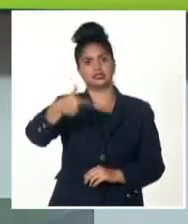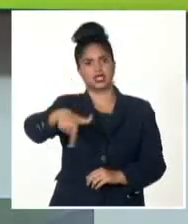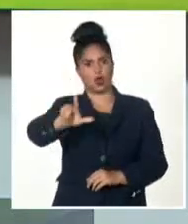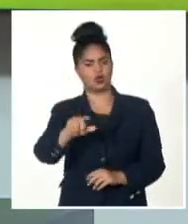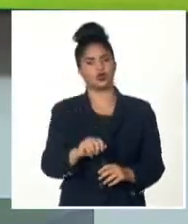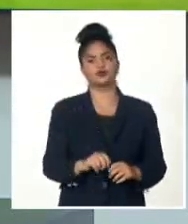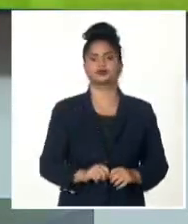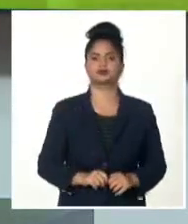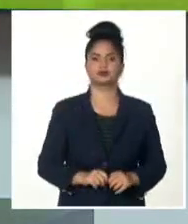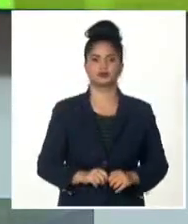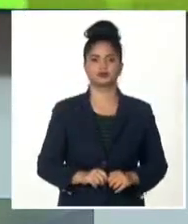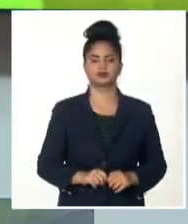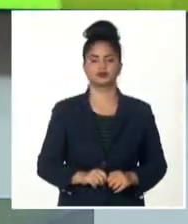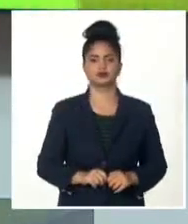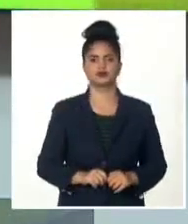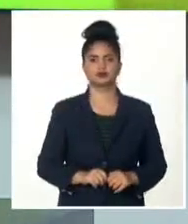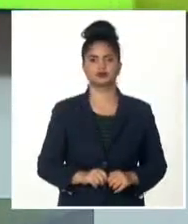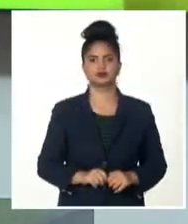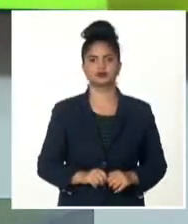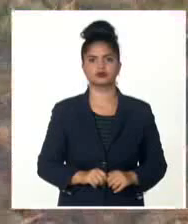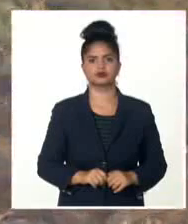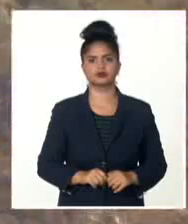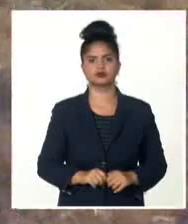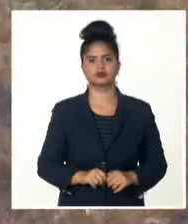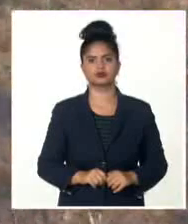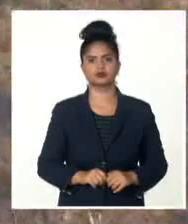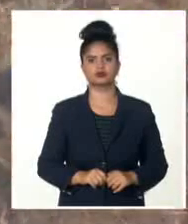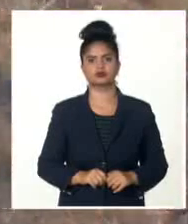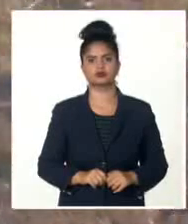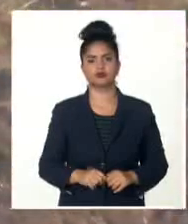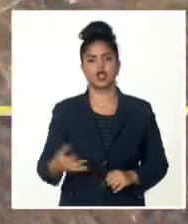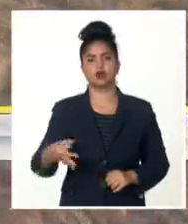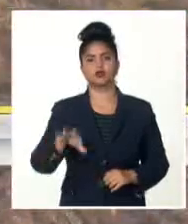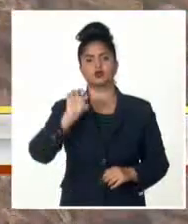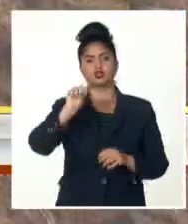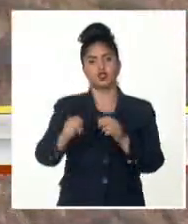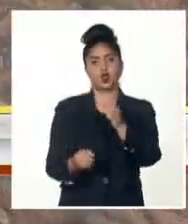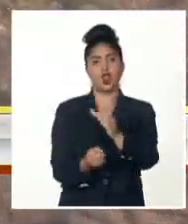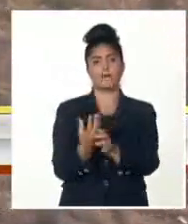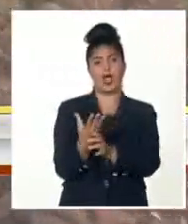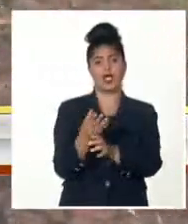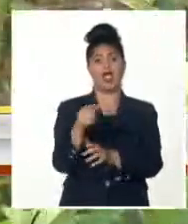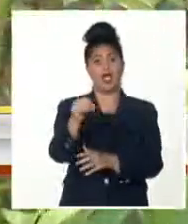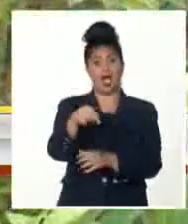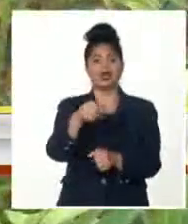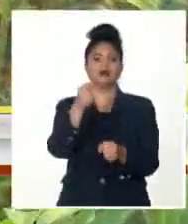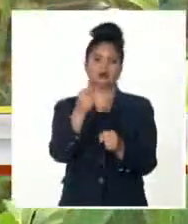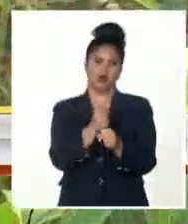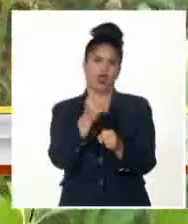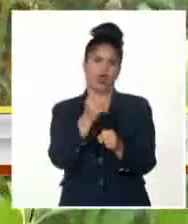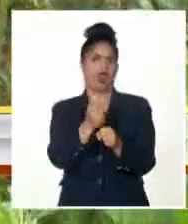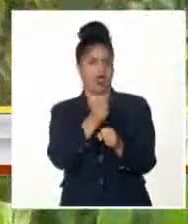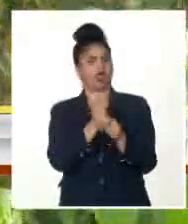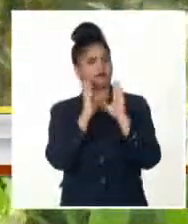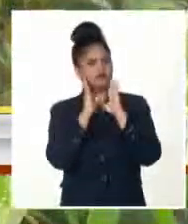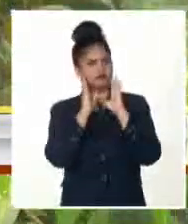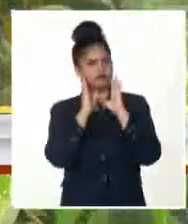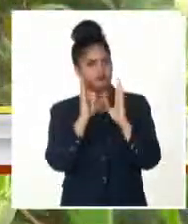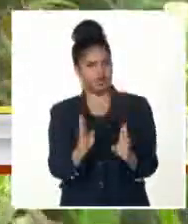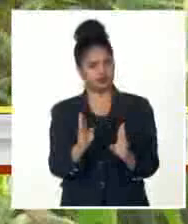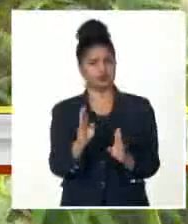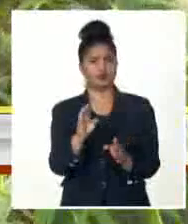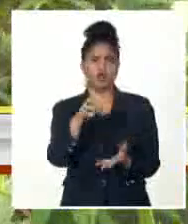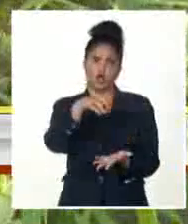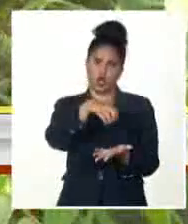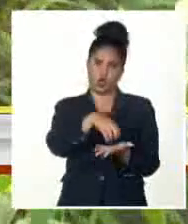para responder a las necesidades de la población. Santiago de Cuba incrementa la producción de alimentos ahora desde San Benito